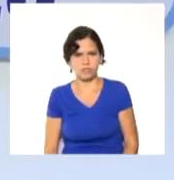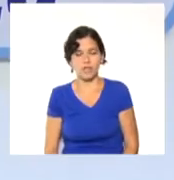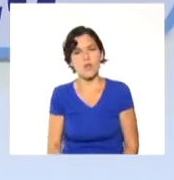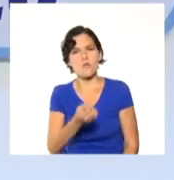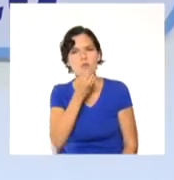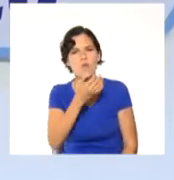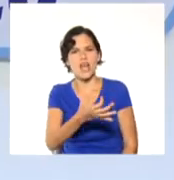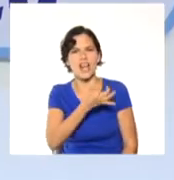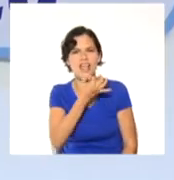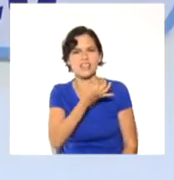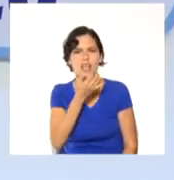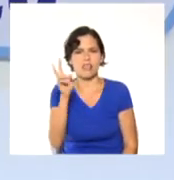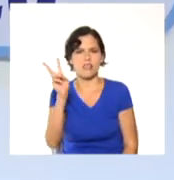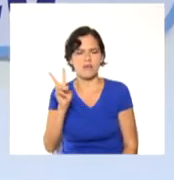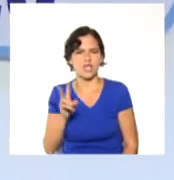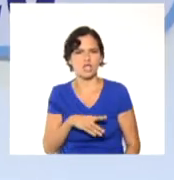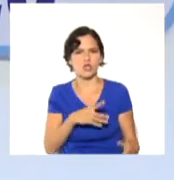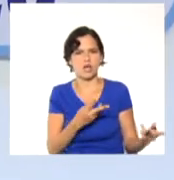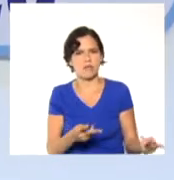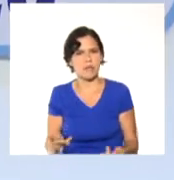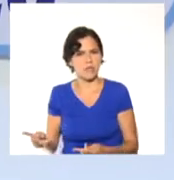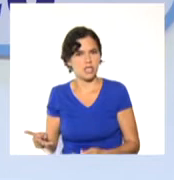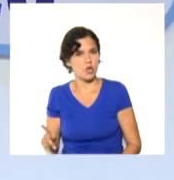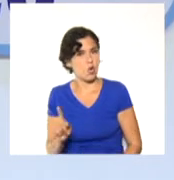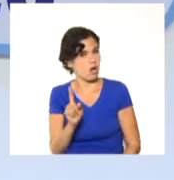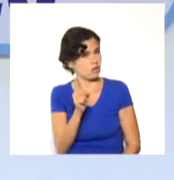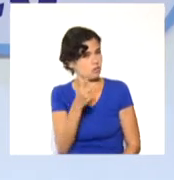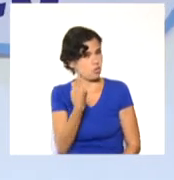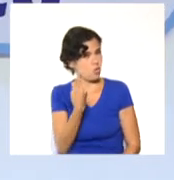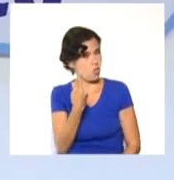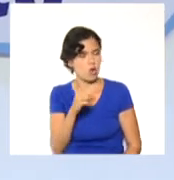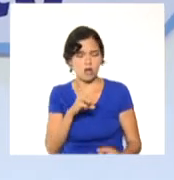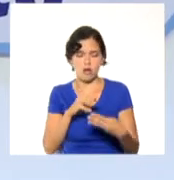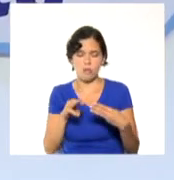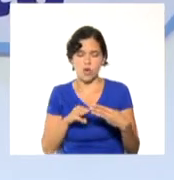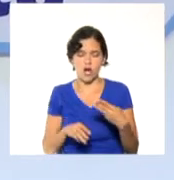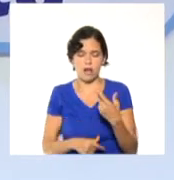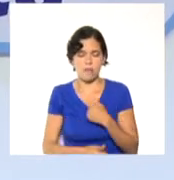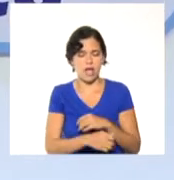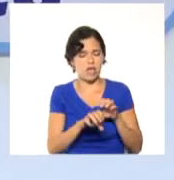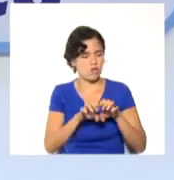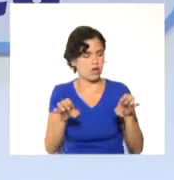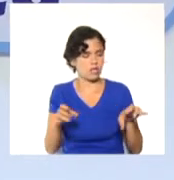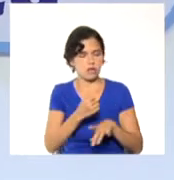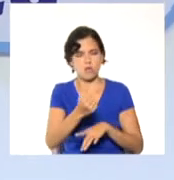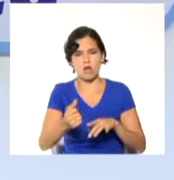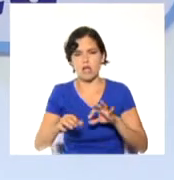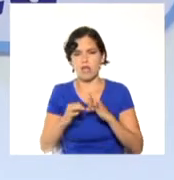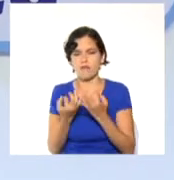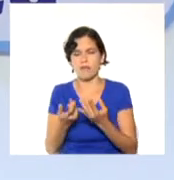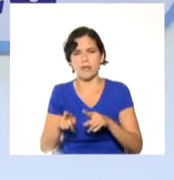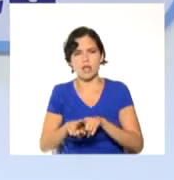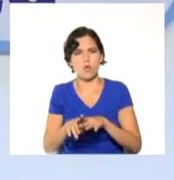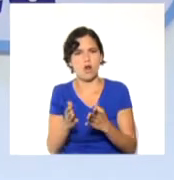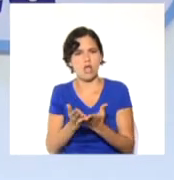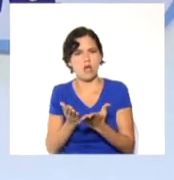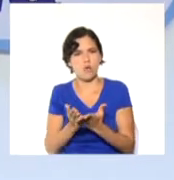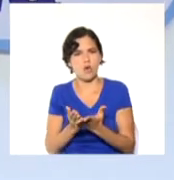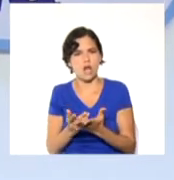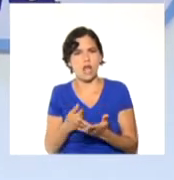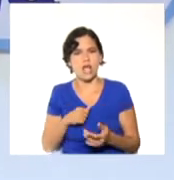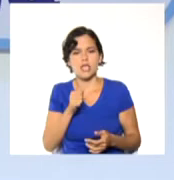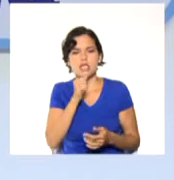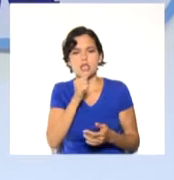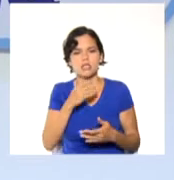Buenas tardes, Venezuela. Bienvenido a su único programa educativo Cada Familia Una Escuela a través de sus pantallas de Vive TV. Quien les saluda